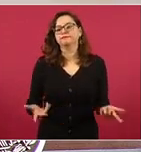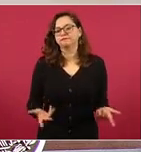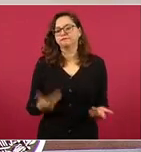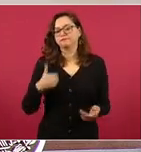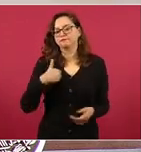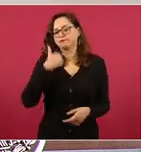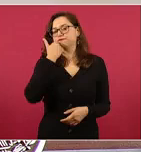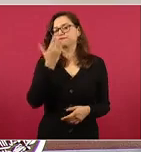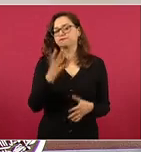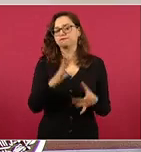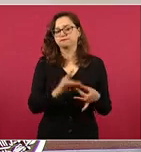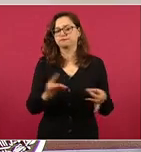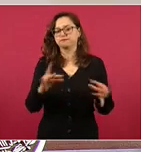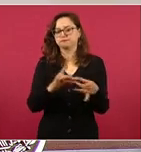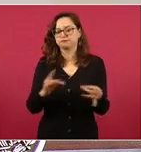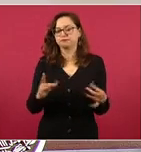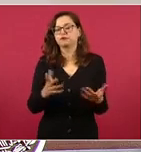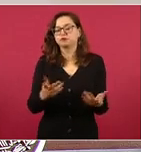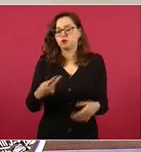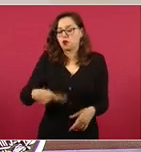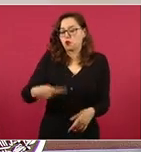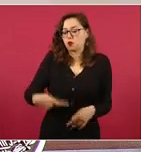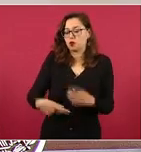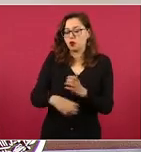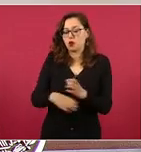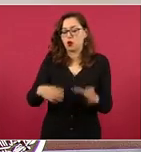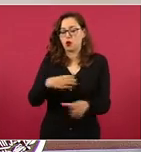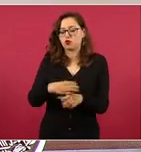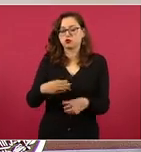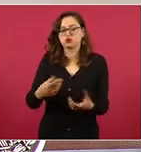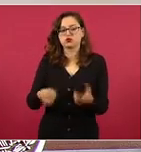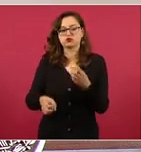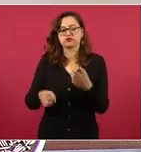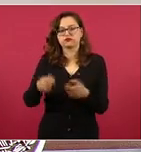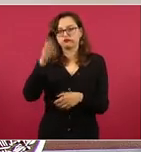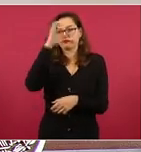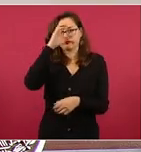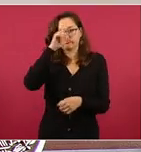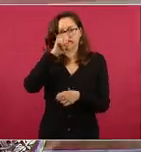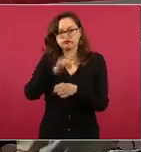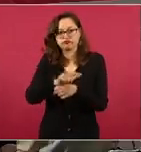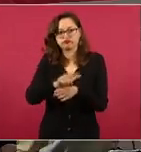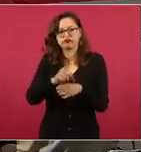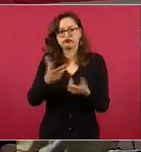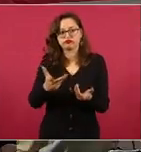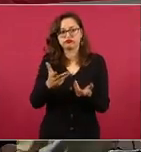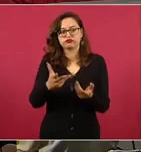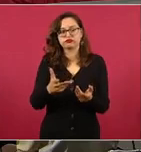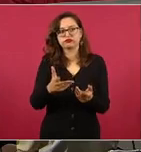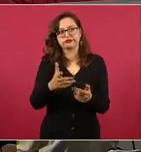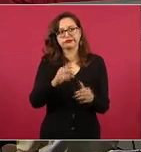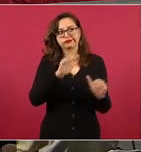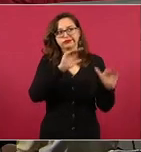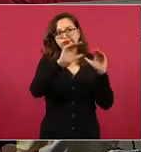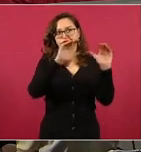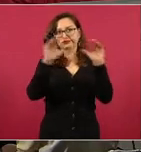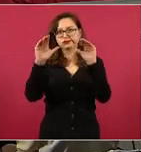patrimonio cultural que se encuentra de manera ilícita, evidentemente irregular en el extranjero,